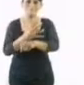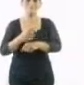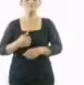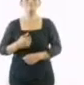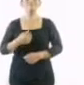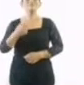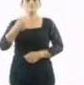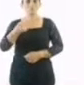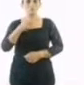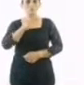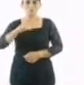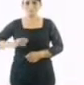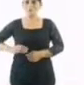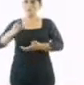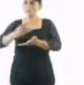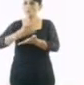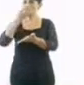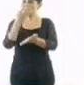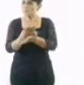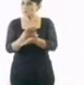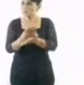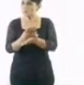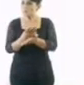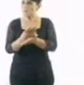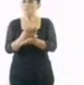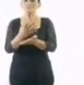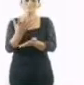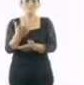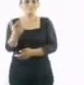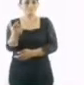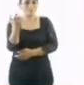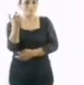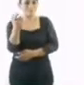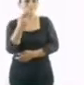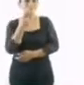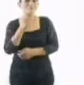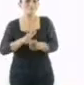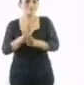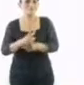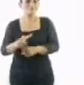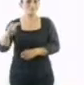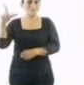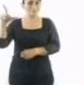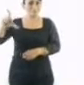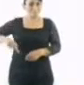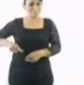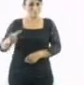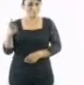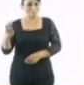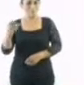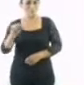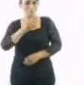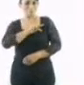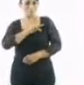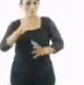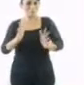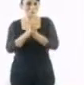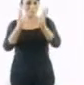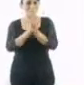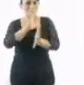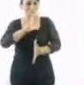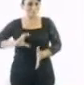impartición de justicia. Soy el único candidato de todos que no utiliza dinero público ni privado para hacer